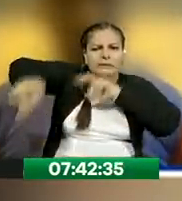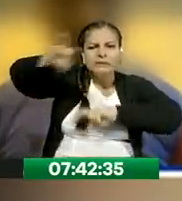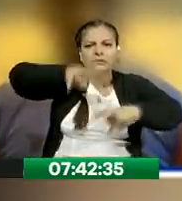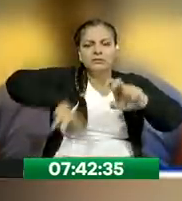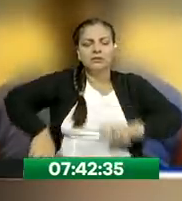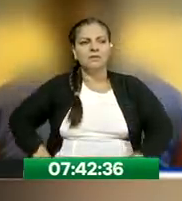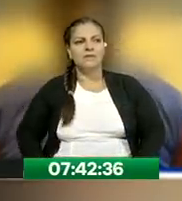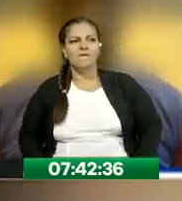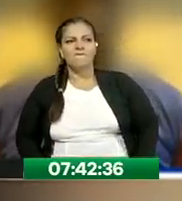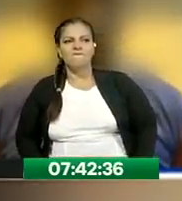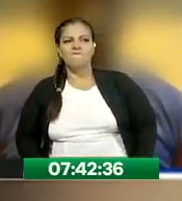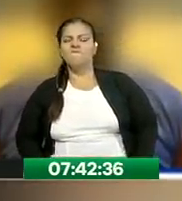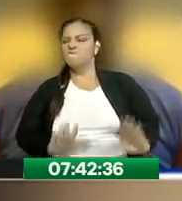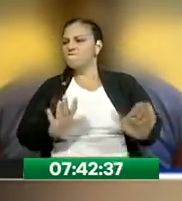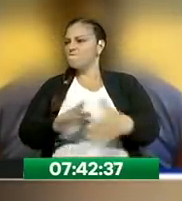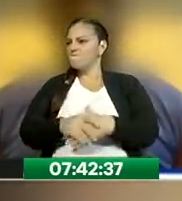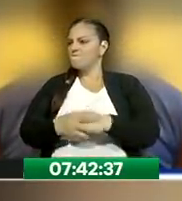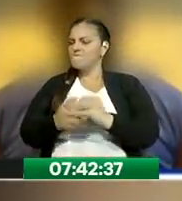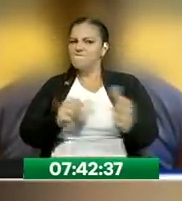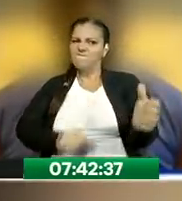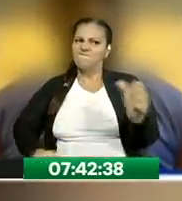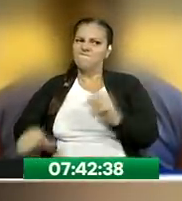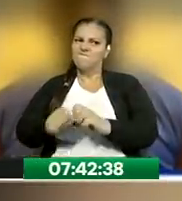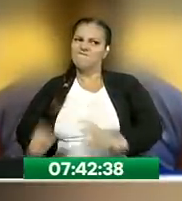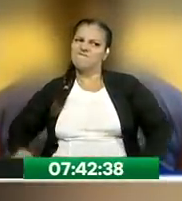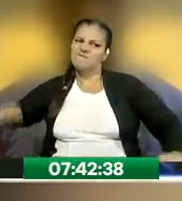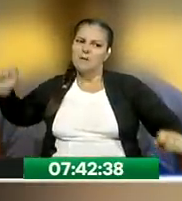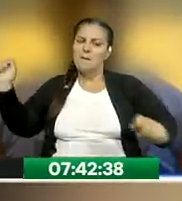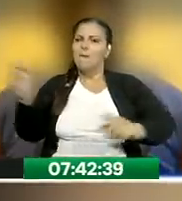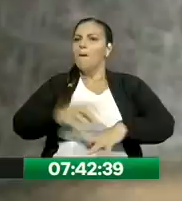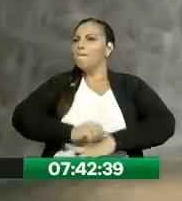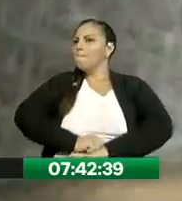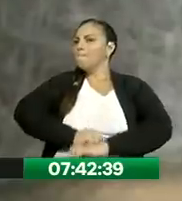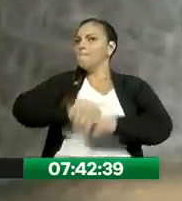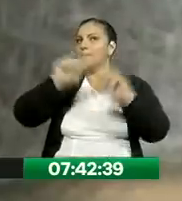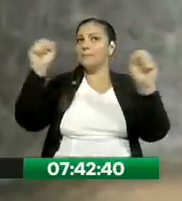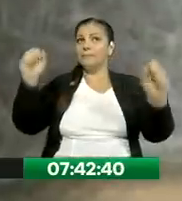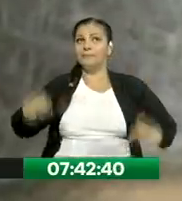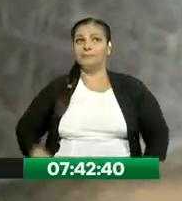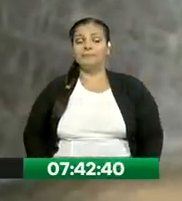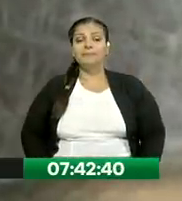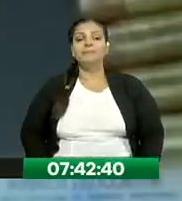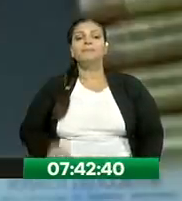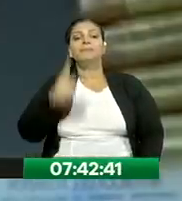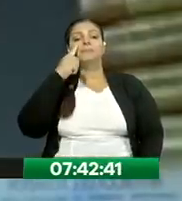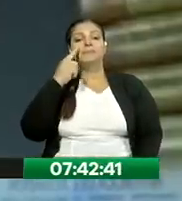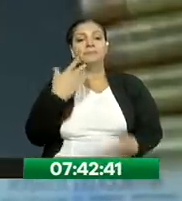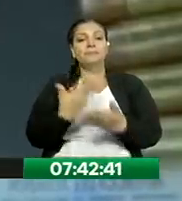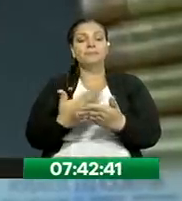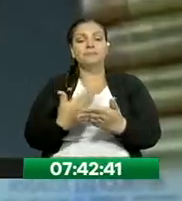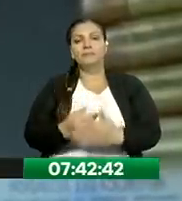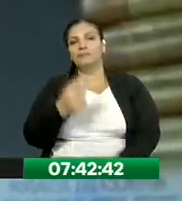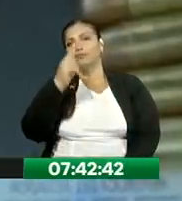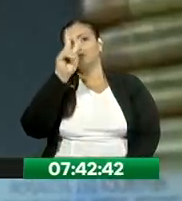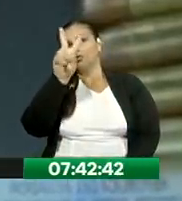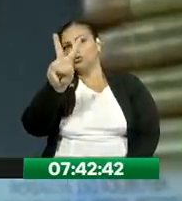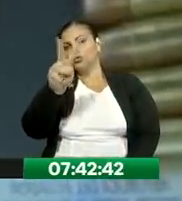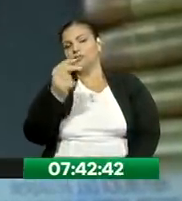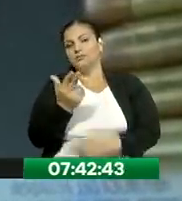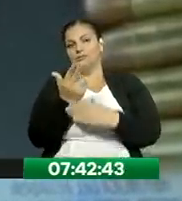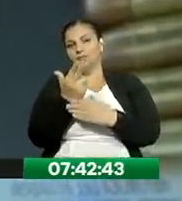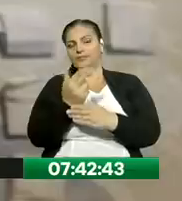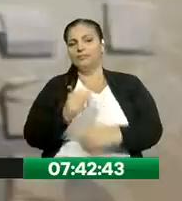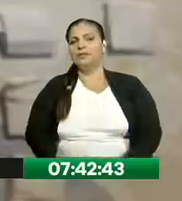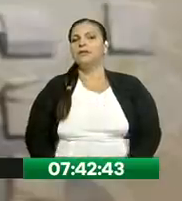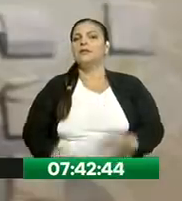armas, robo calificado y por otros delitos más. Se tiene como evidencia dos armas de fuego, 6 municiones,